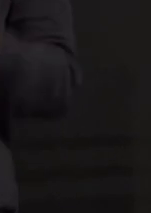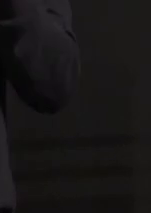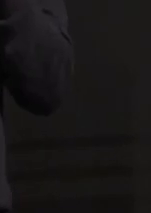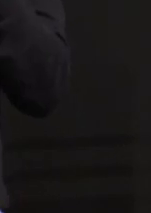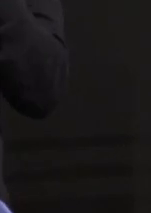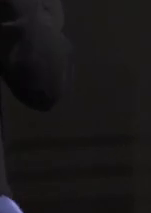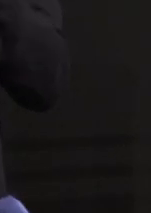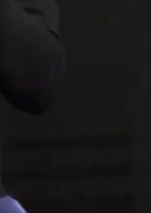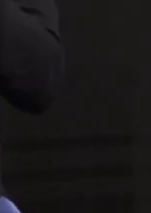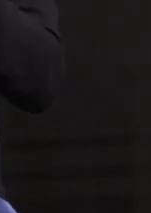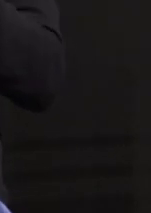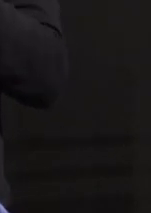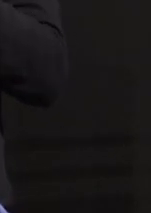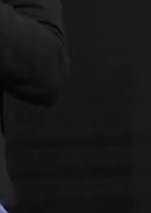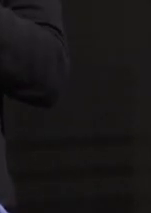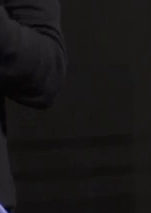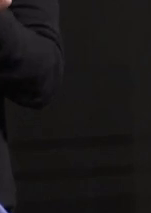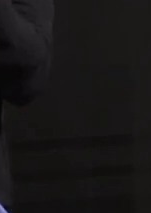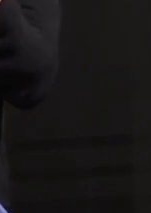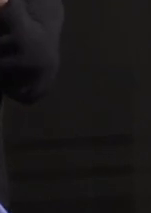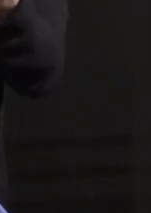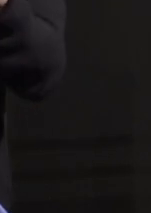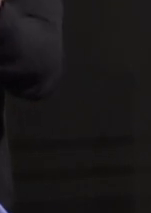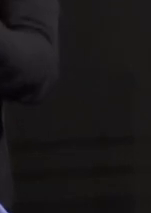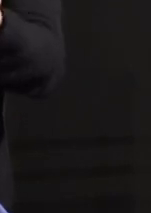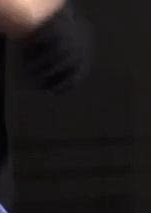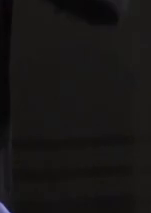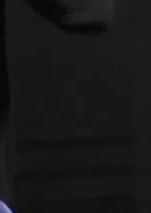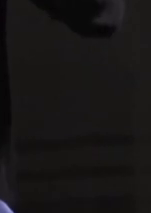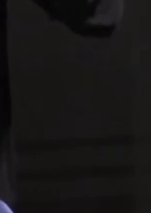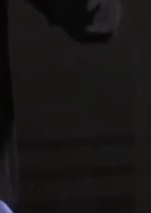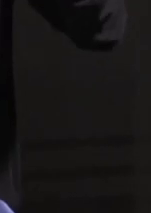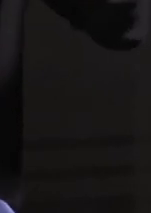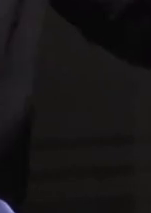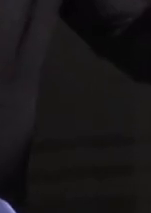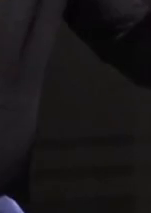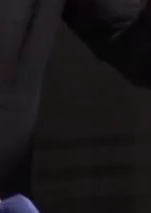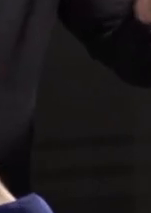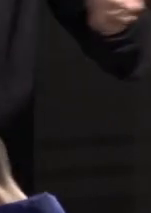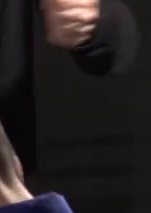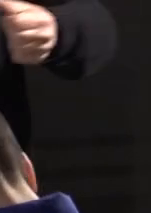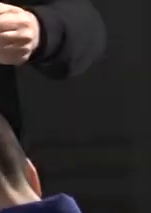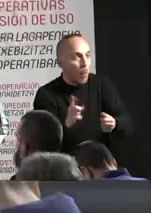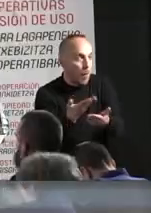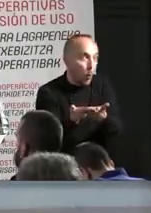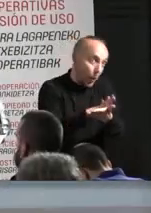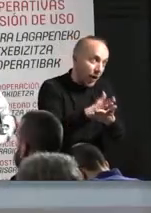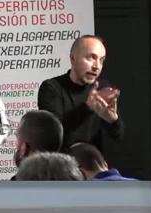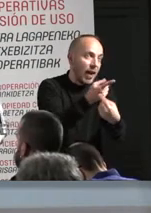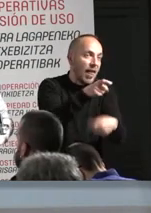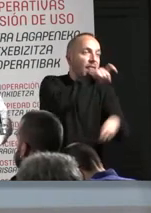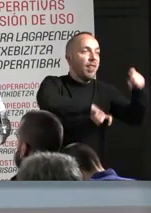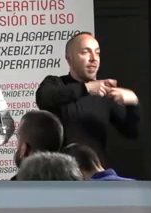que la experiencia cooperativa desaparece o no, pero hay que devolver a la administración. Y a lo mejor pues